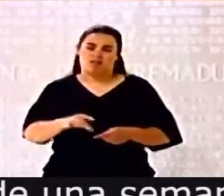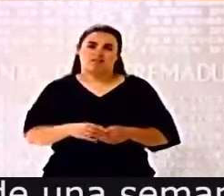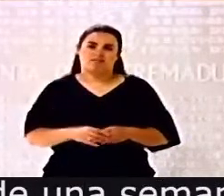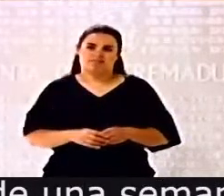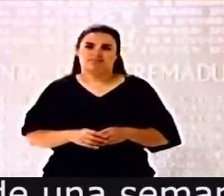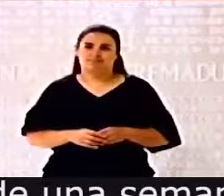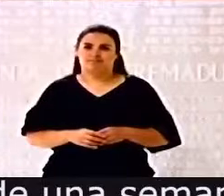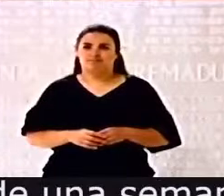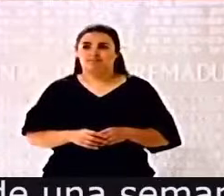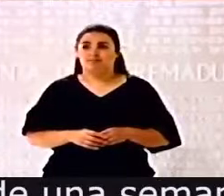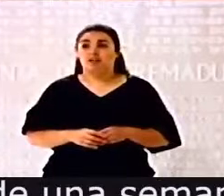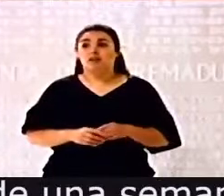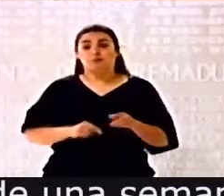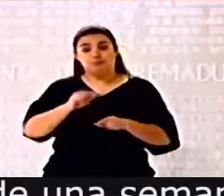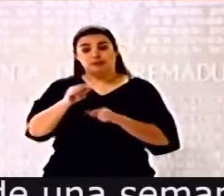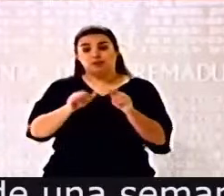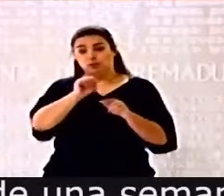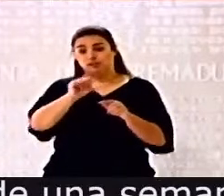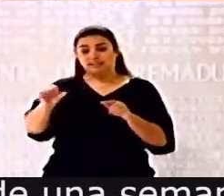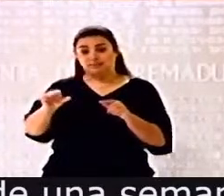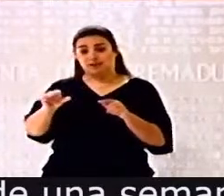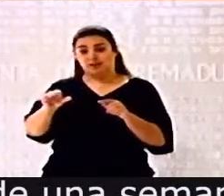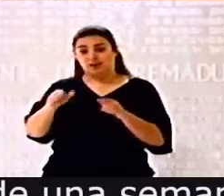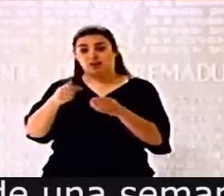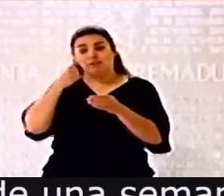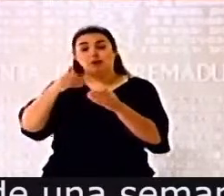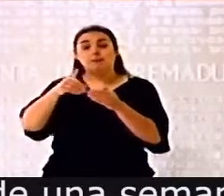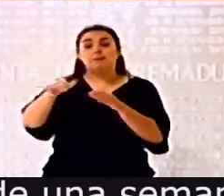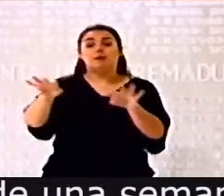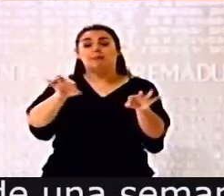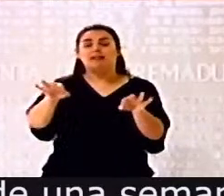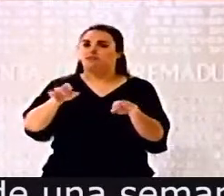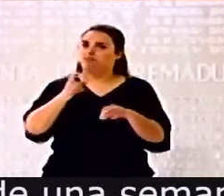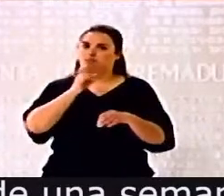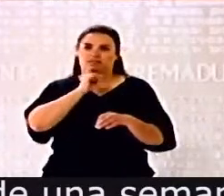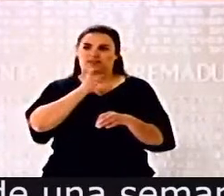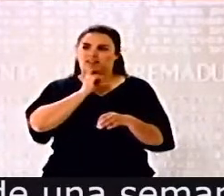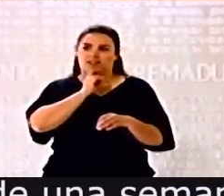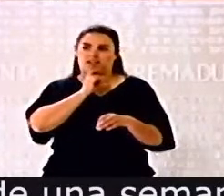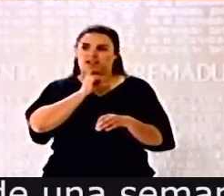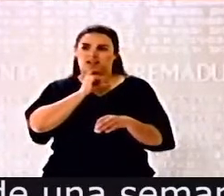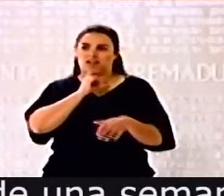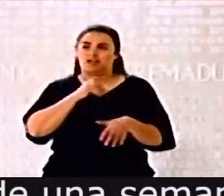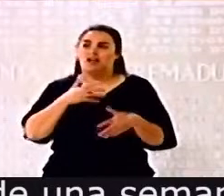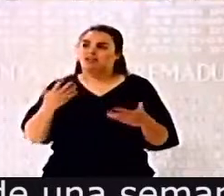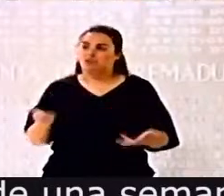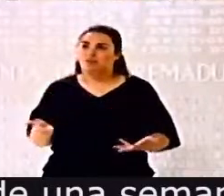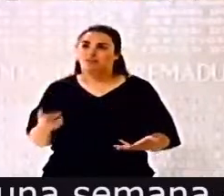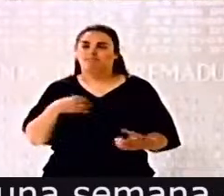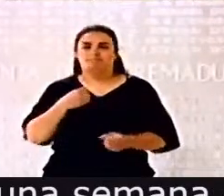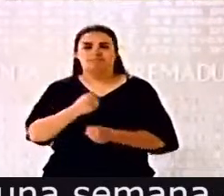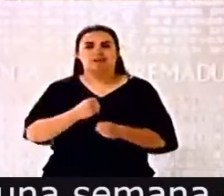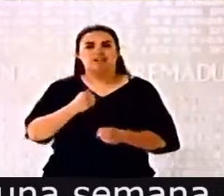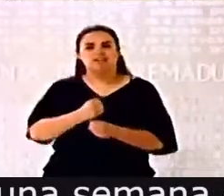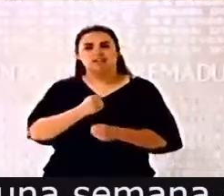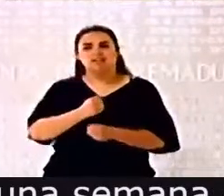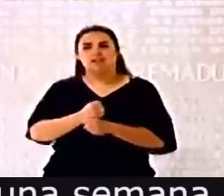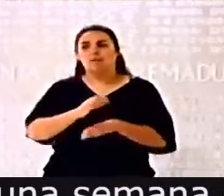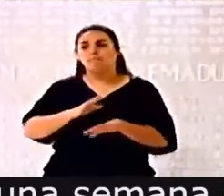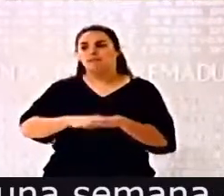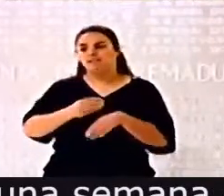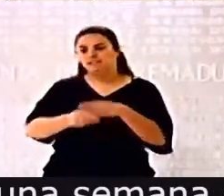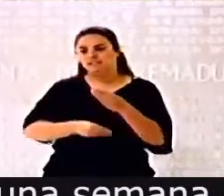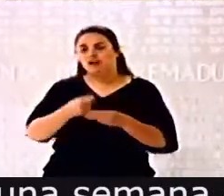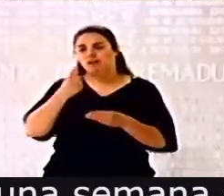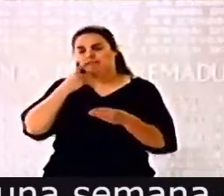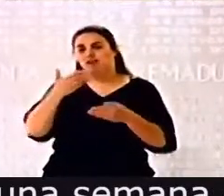las cosas con este virus más allá de una semana es muy difícil. Por lo tanto, vamos a trabajar para que se produzca la apertura